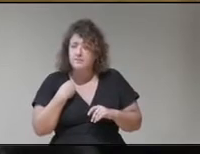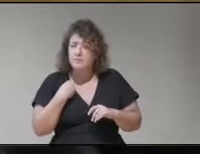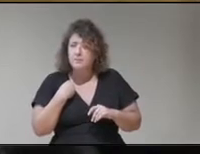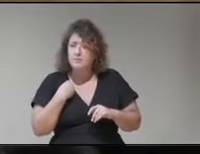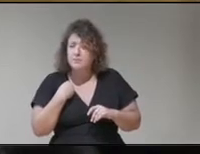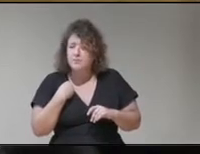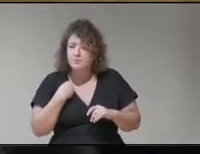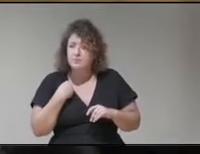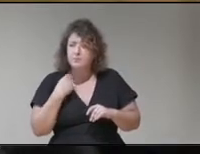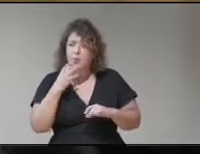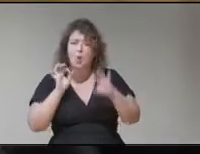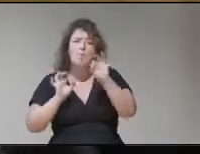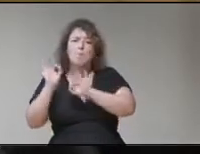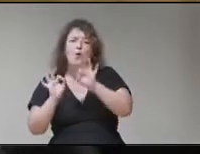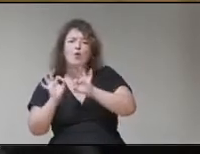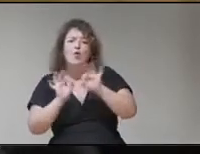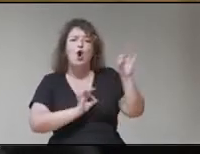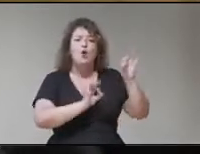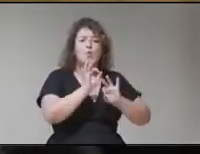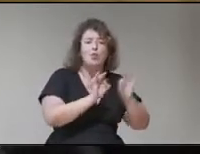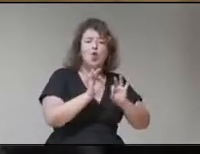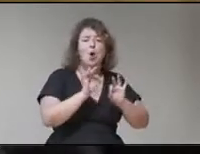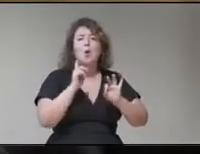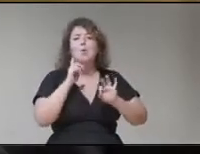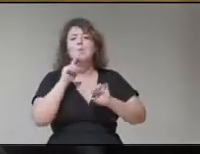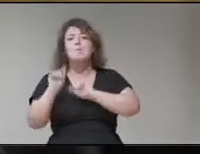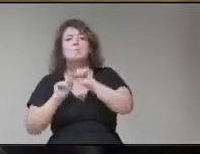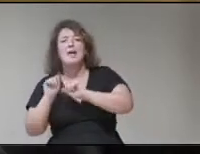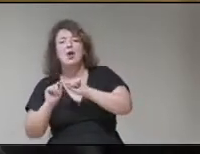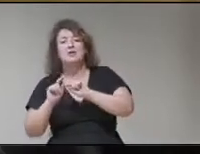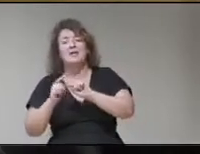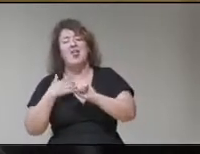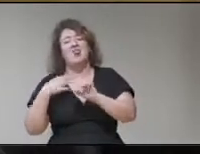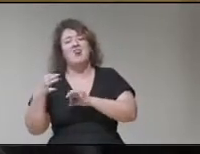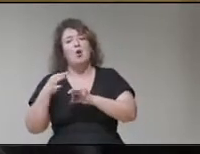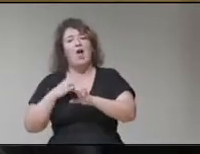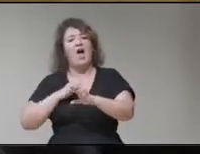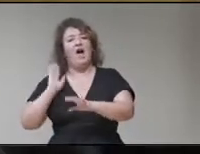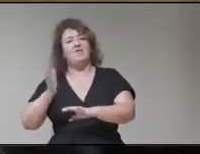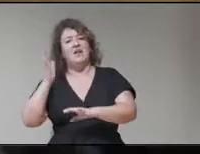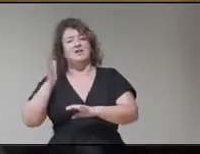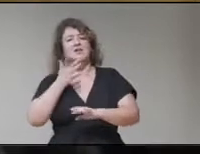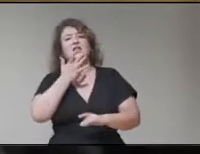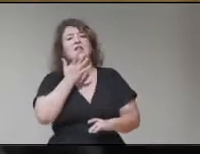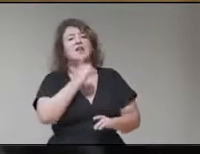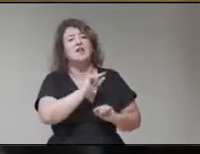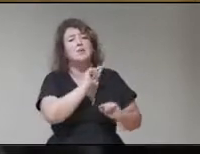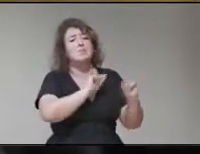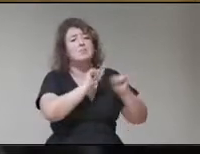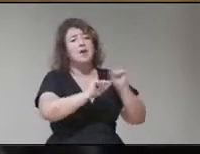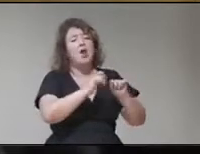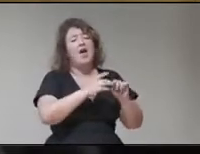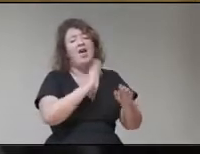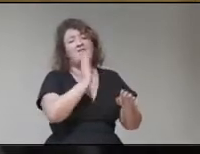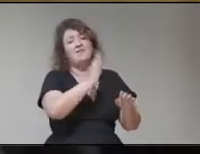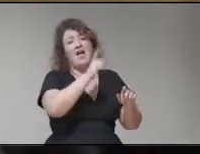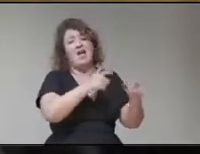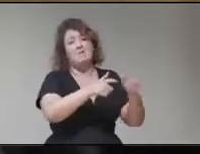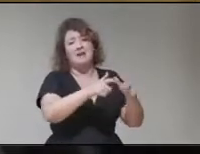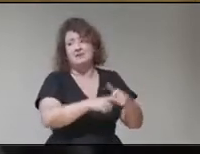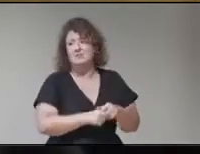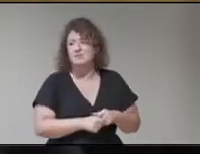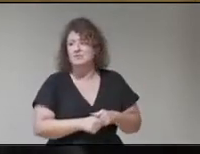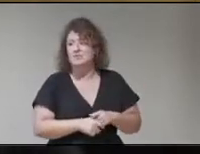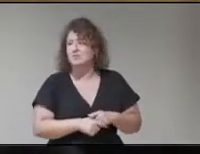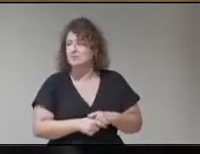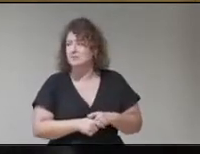proporción de virus hay que afectan a nuestras células y cuál es la proporción de virus que afectan a bacterias. Esa sería una pregunta, sí.